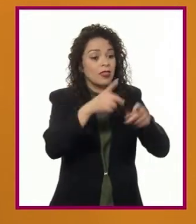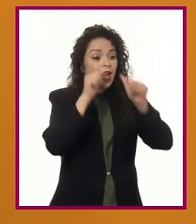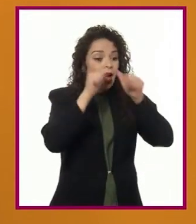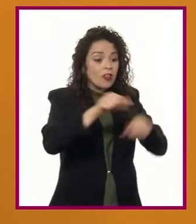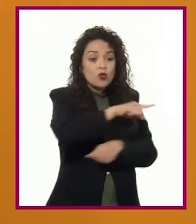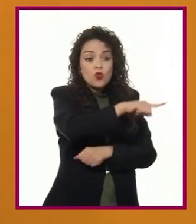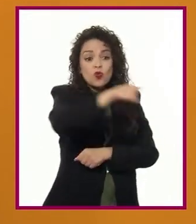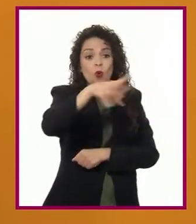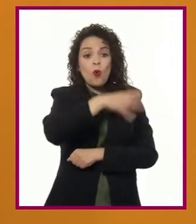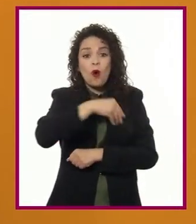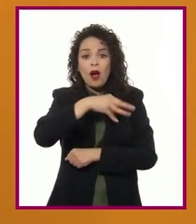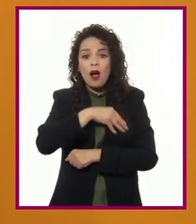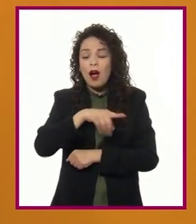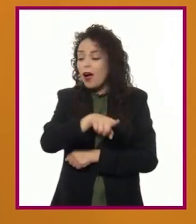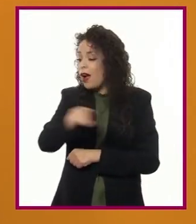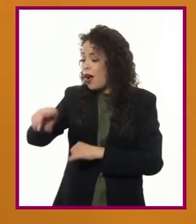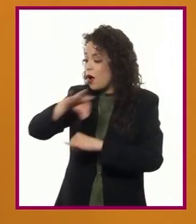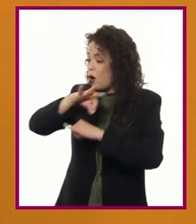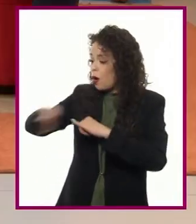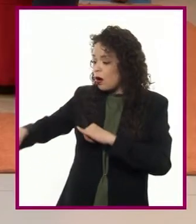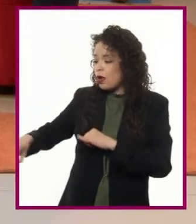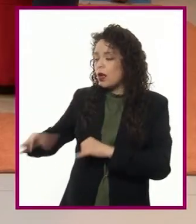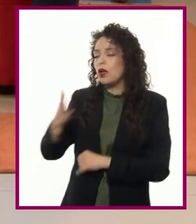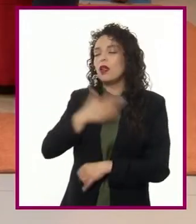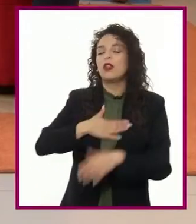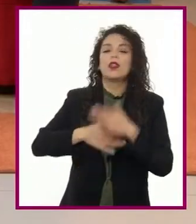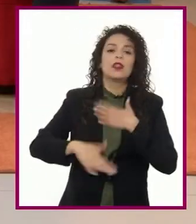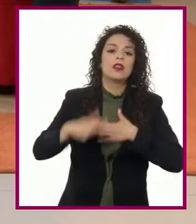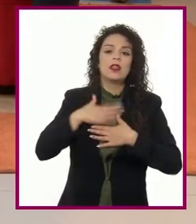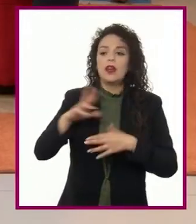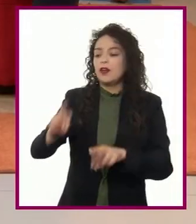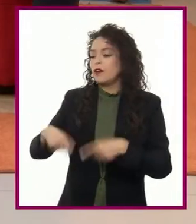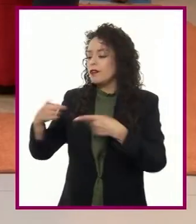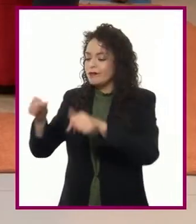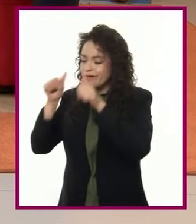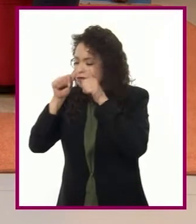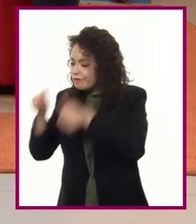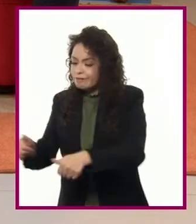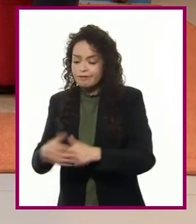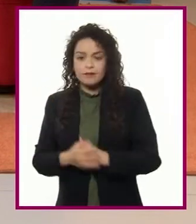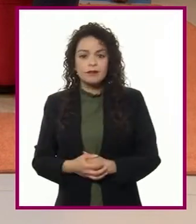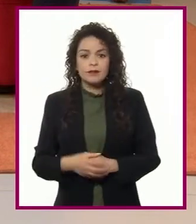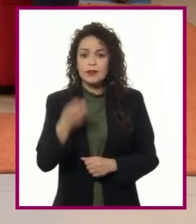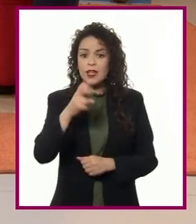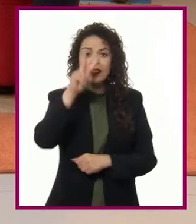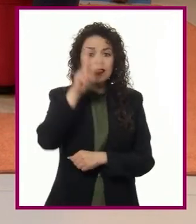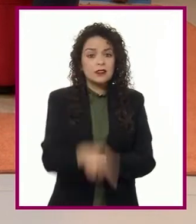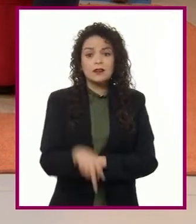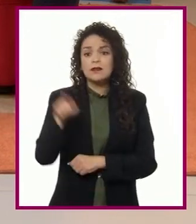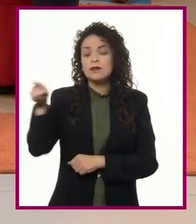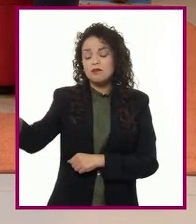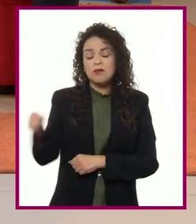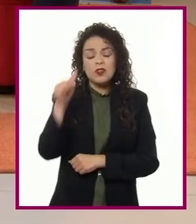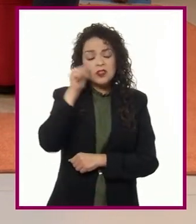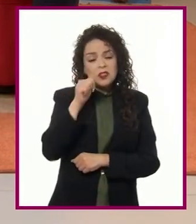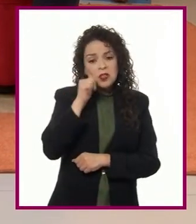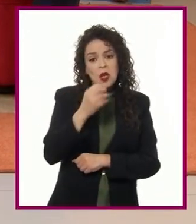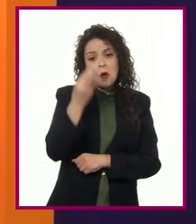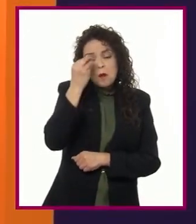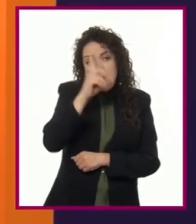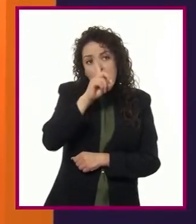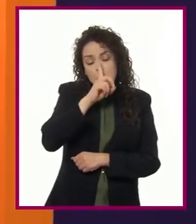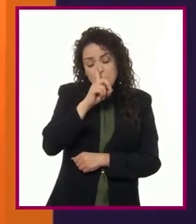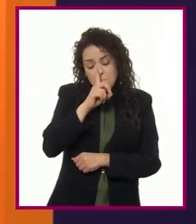quedaba fuerza para ver a ella. Esto la volvió una persona retraída, por lo